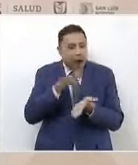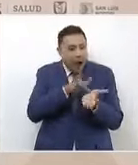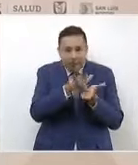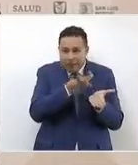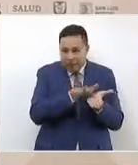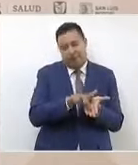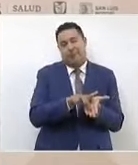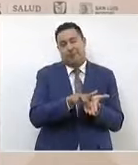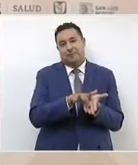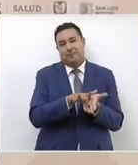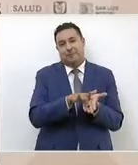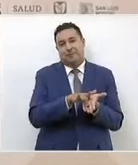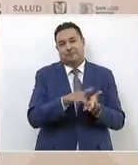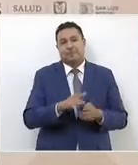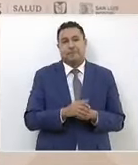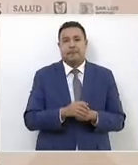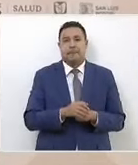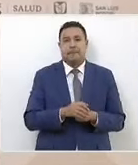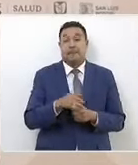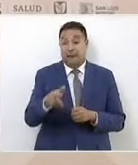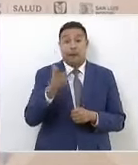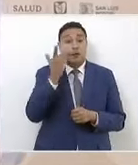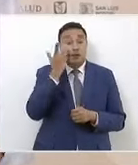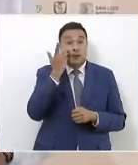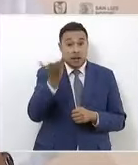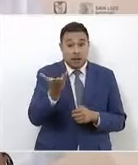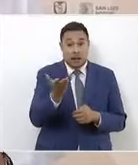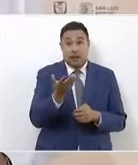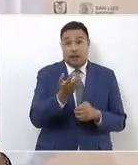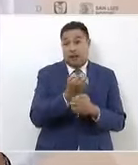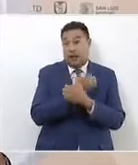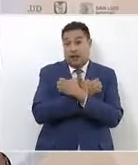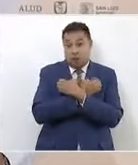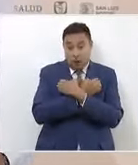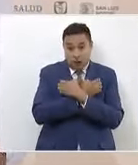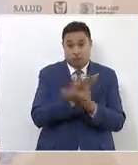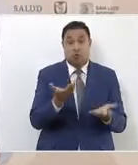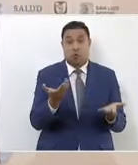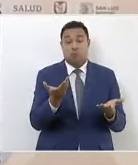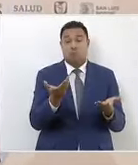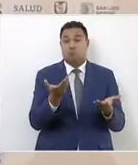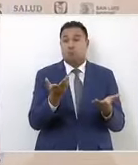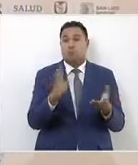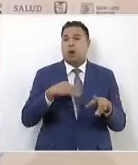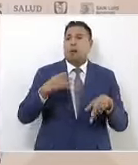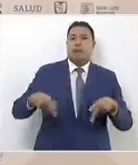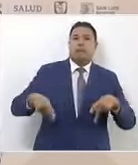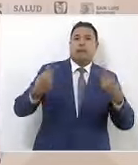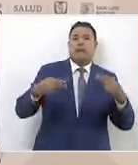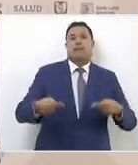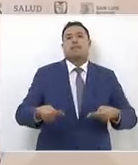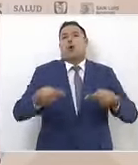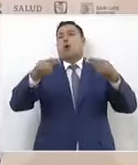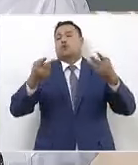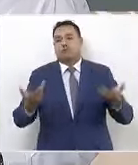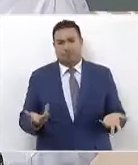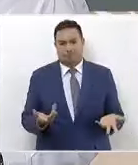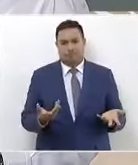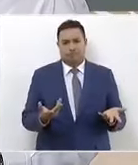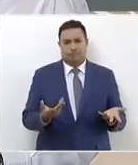poner la educación y la salud al mercado, como si fuese una mercancía, para que pudiese